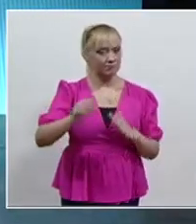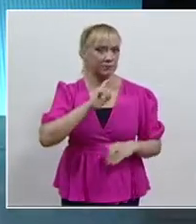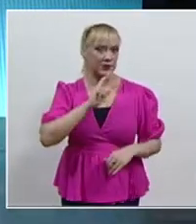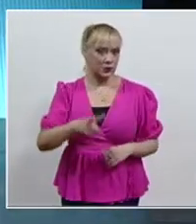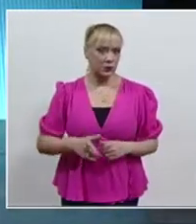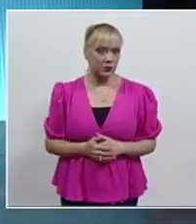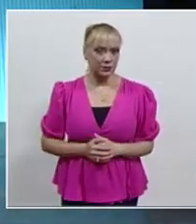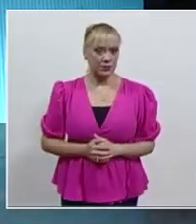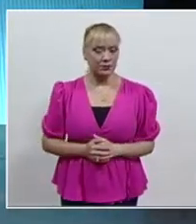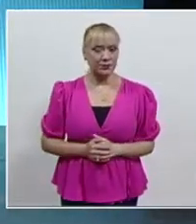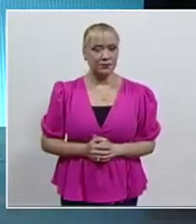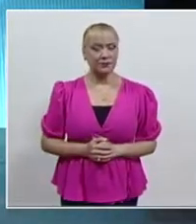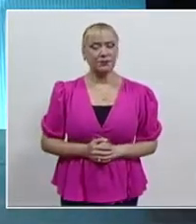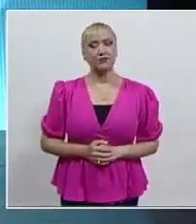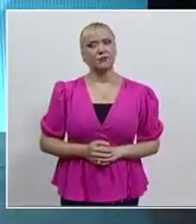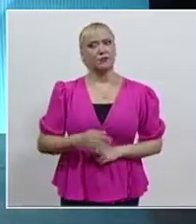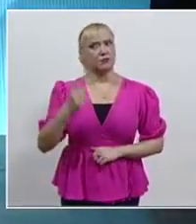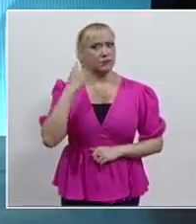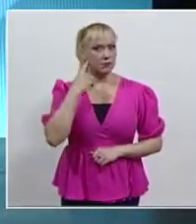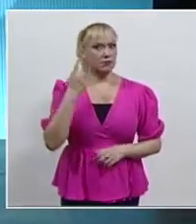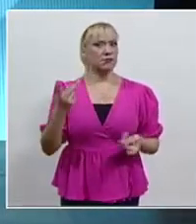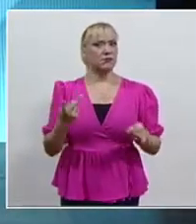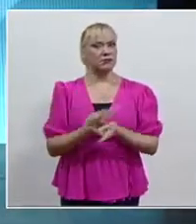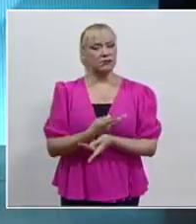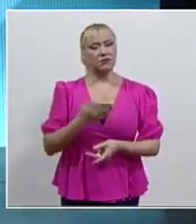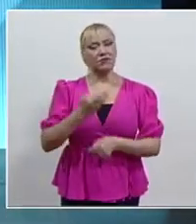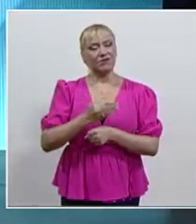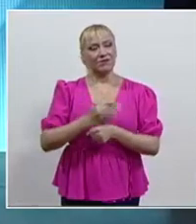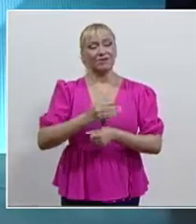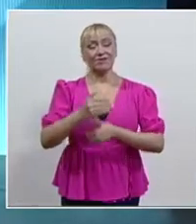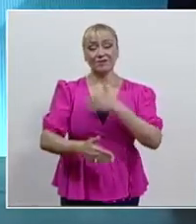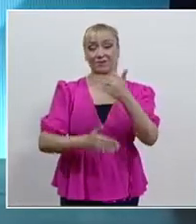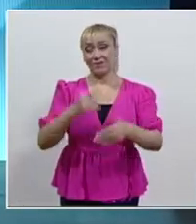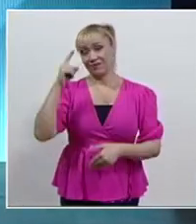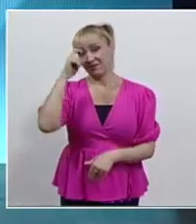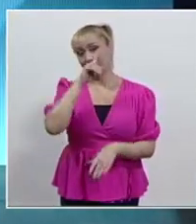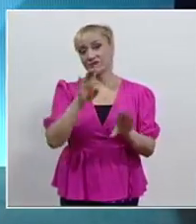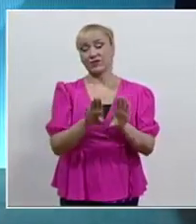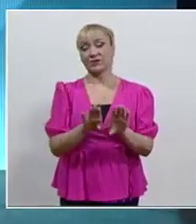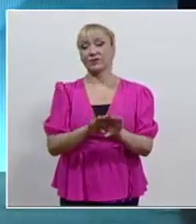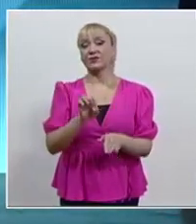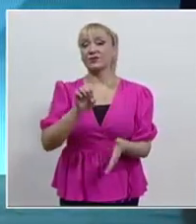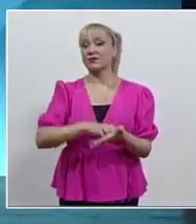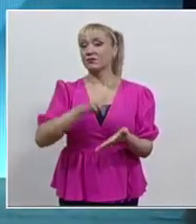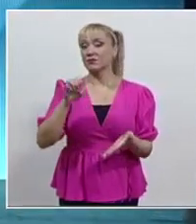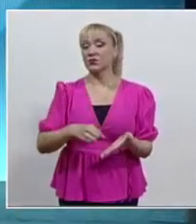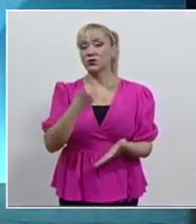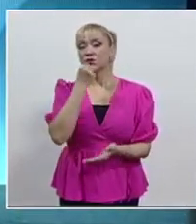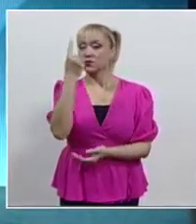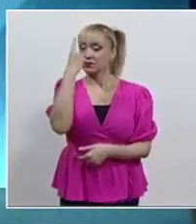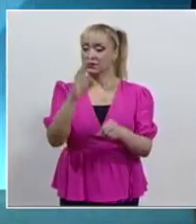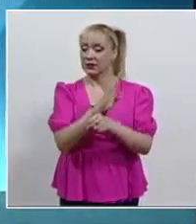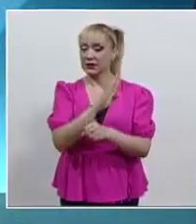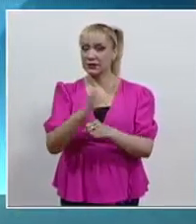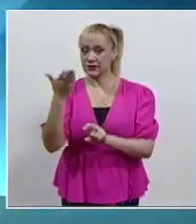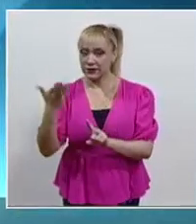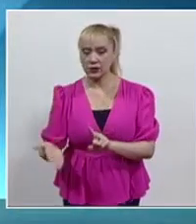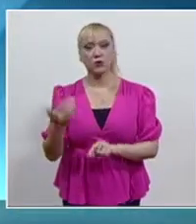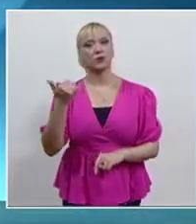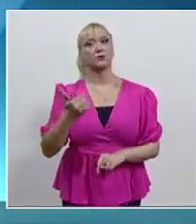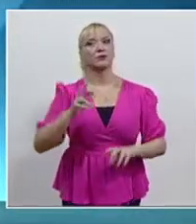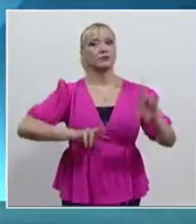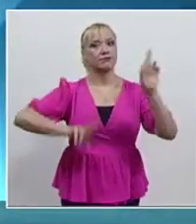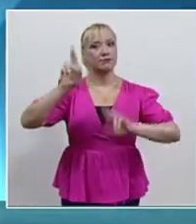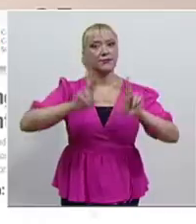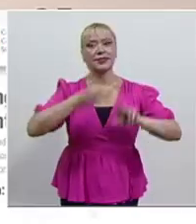En otras noticias, persisten los desafíos para avanzar en la garantía de principios como el interés superior de la infancia y la participación